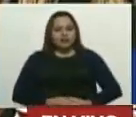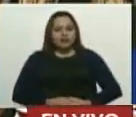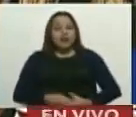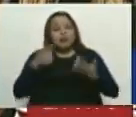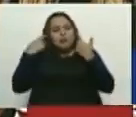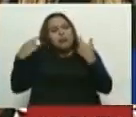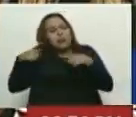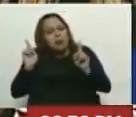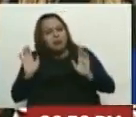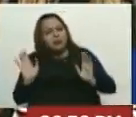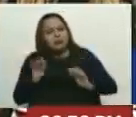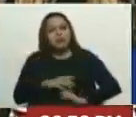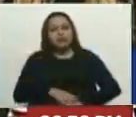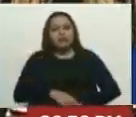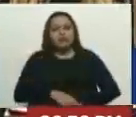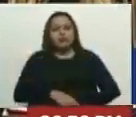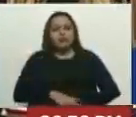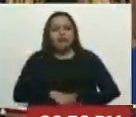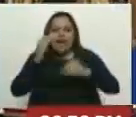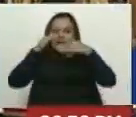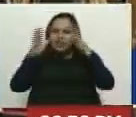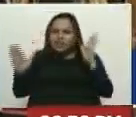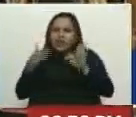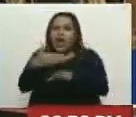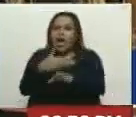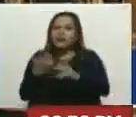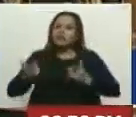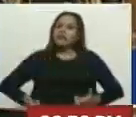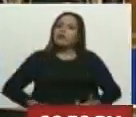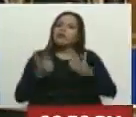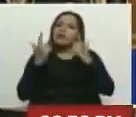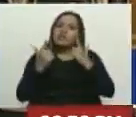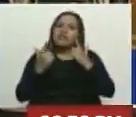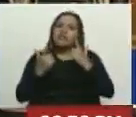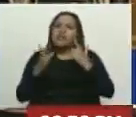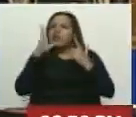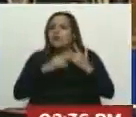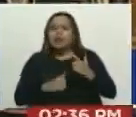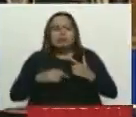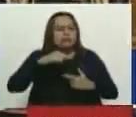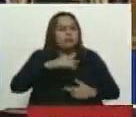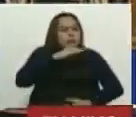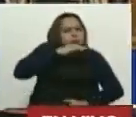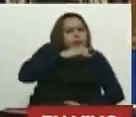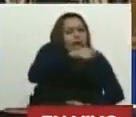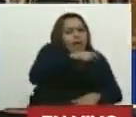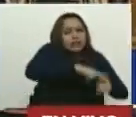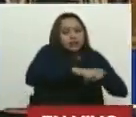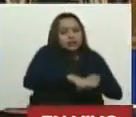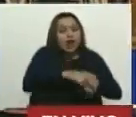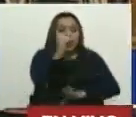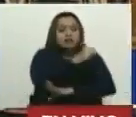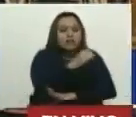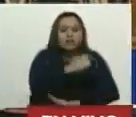probablemente el abordaje más temprano nos permite evitar frustración en un niño que,